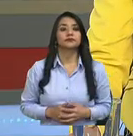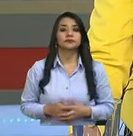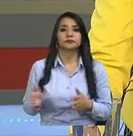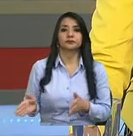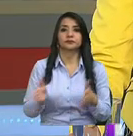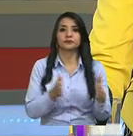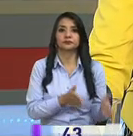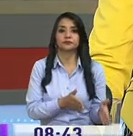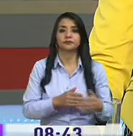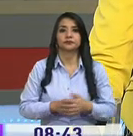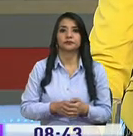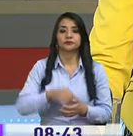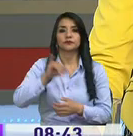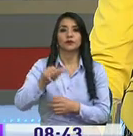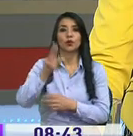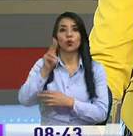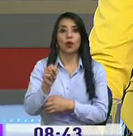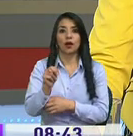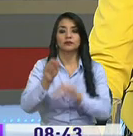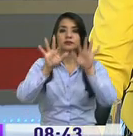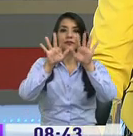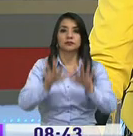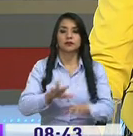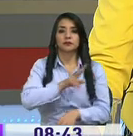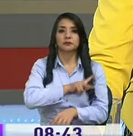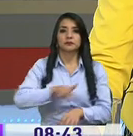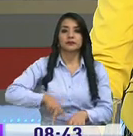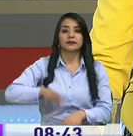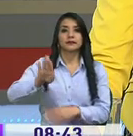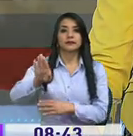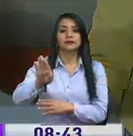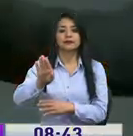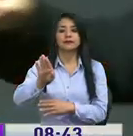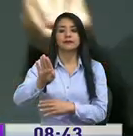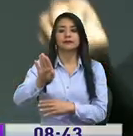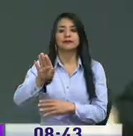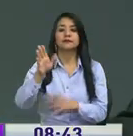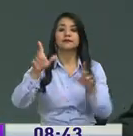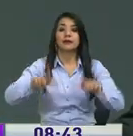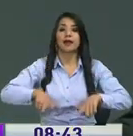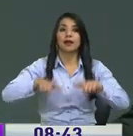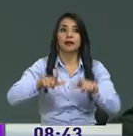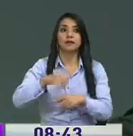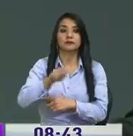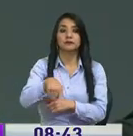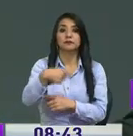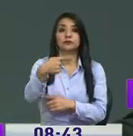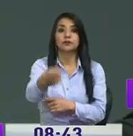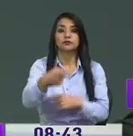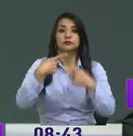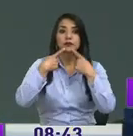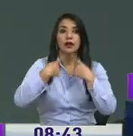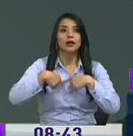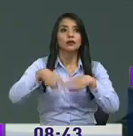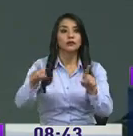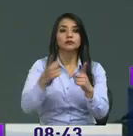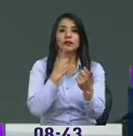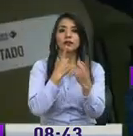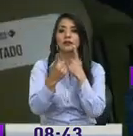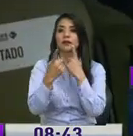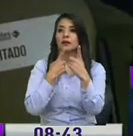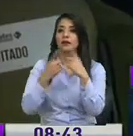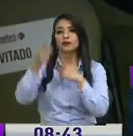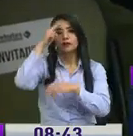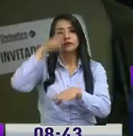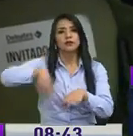Y Juan Sebastián Roldán, secretario particular del presidente Lenín Moreno, señaló que en las próximas semanas se anunciará un gran diálogo nacional que